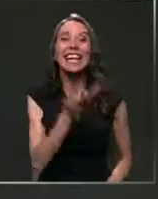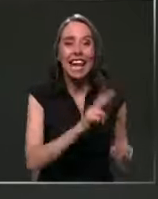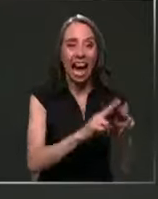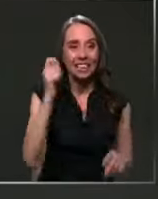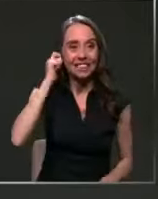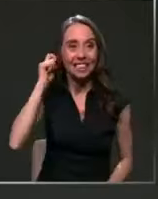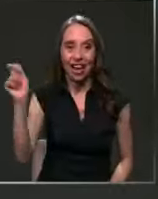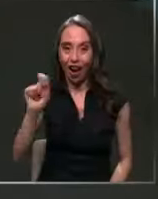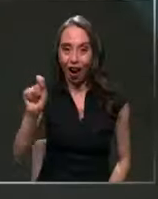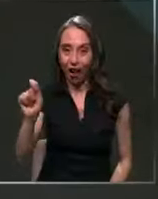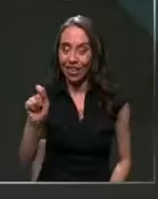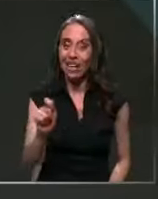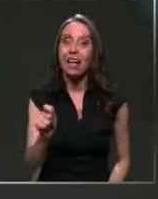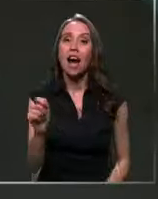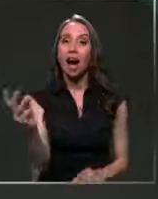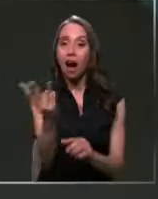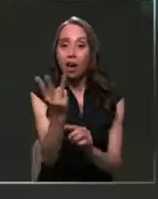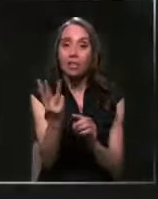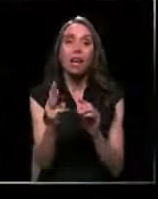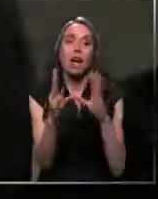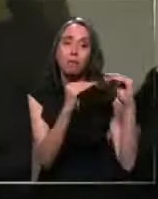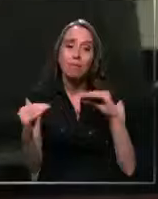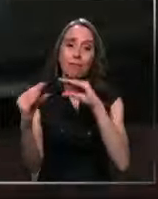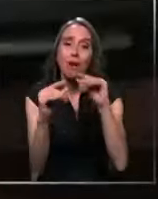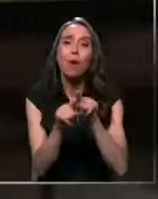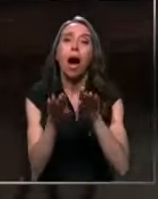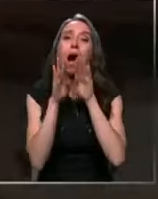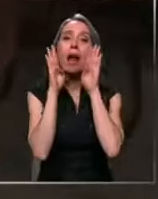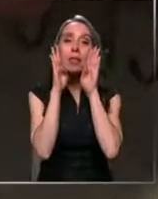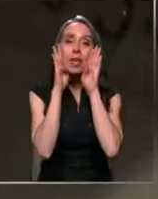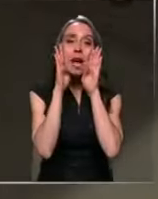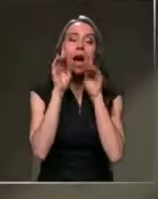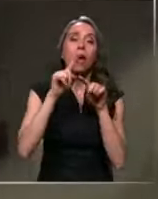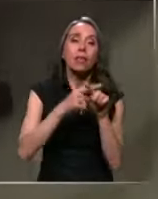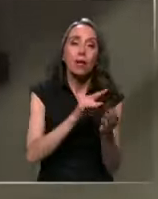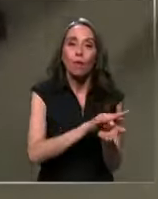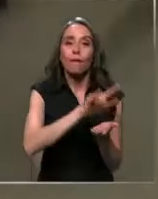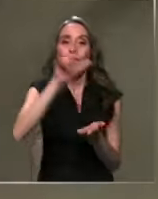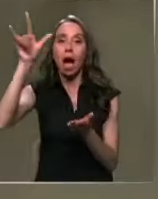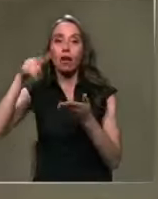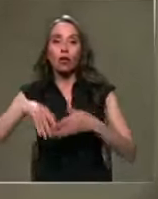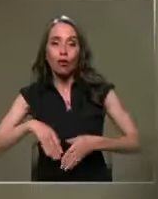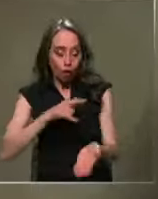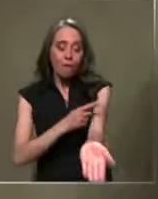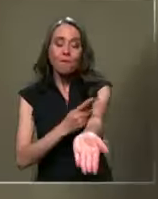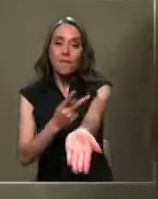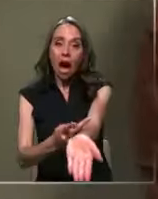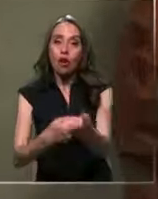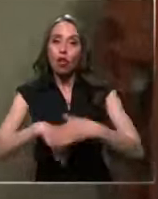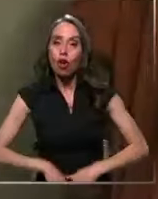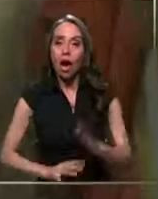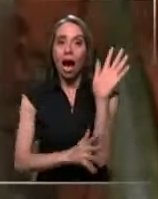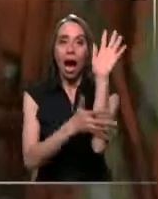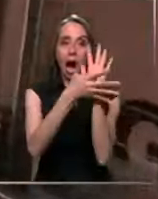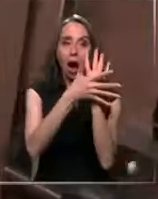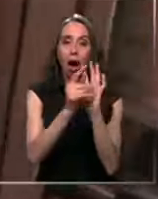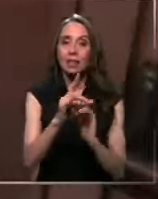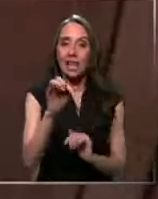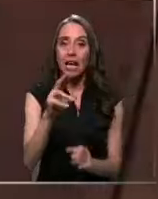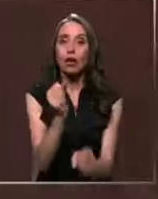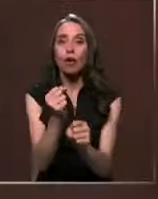mal. Mientras ellos se pusieron al día, Taylor viajó nuevamente a su ciudad natal en la Araucanía y se sumó al trabajo